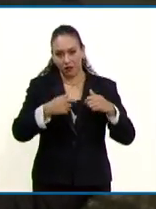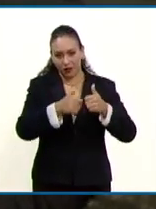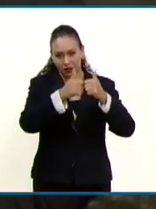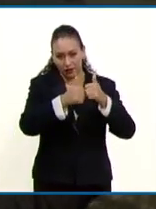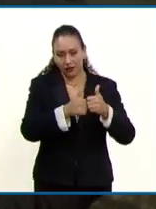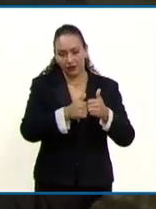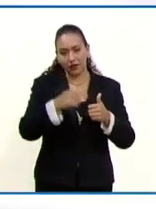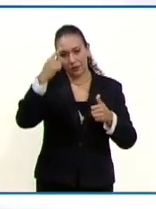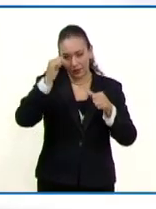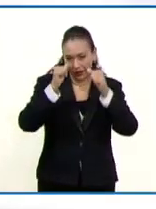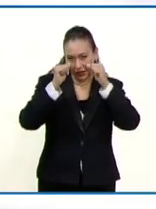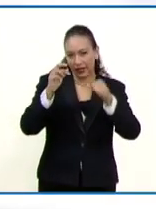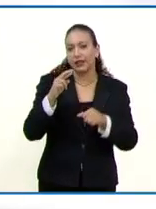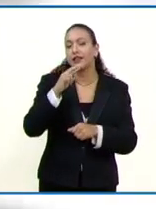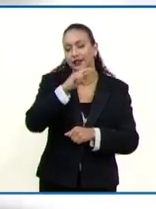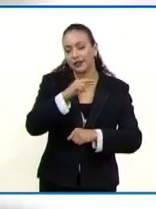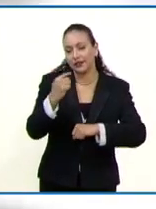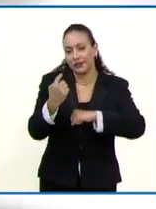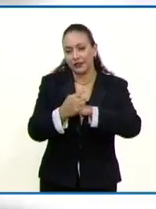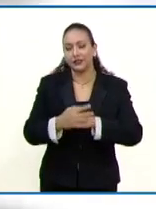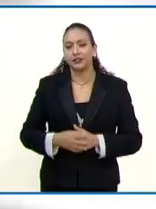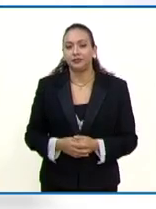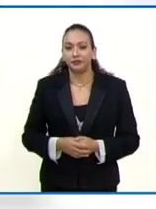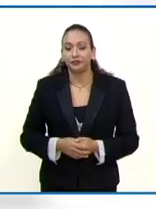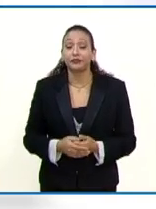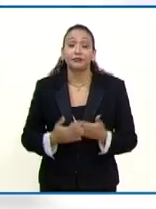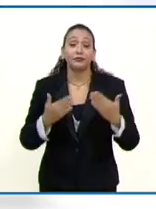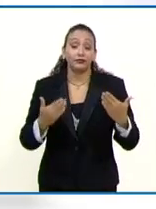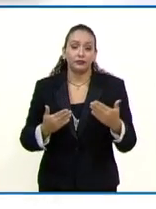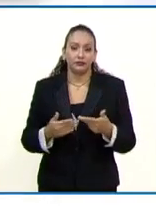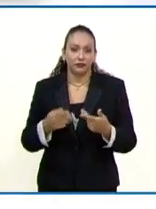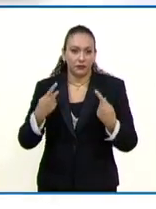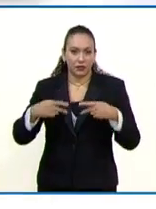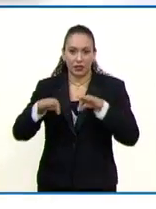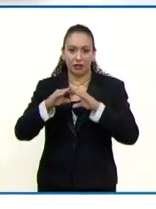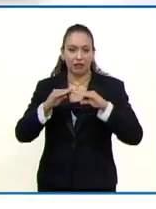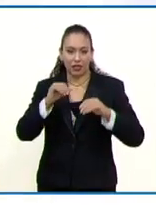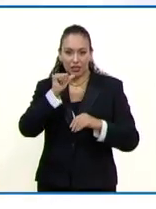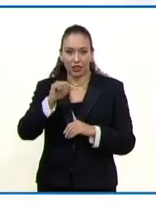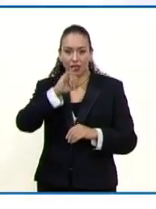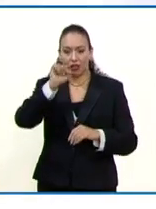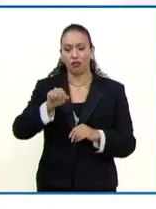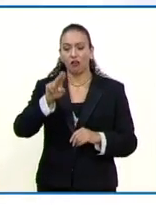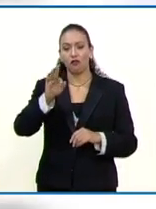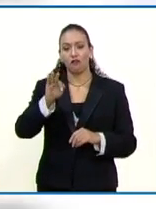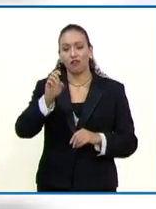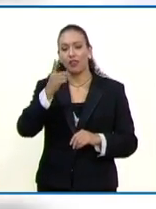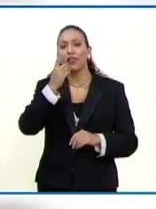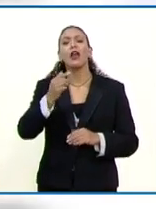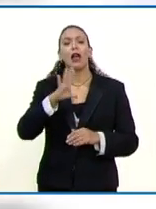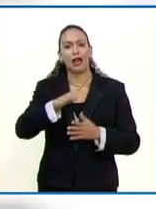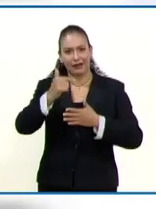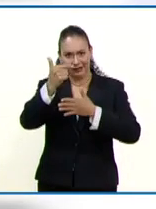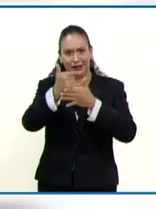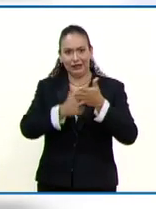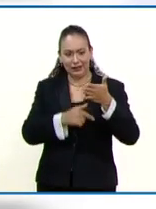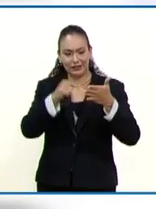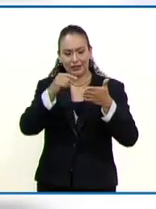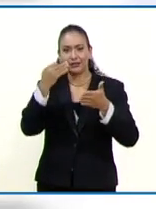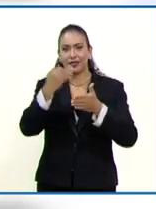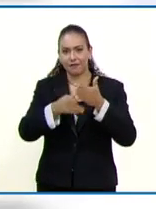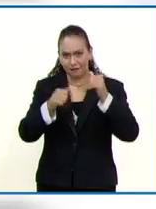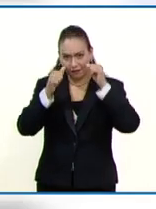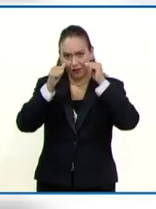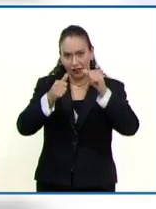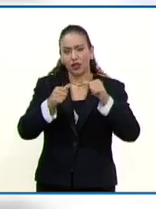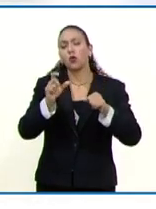inmediata atención. En la declaratoria formal de la suspensión de actividades, la JUFET incluyó el listado de los asuntos que serán atendidos, a